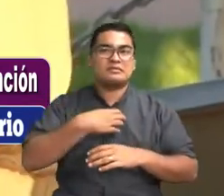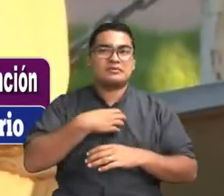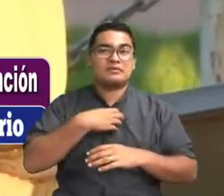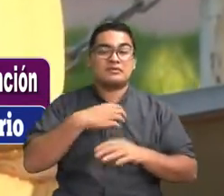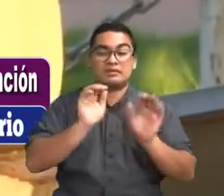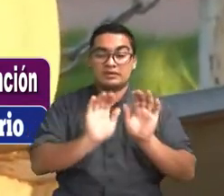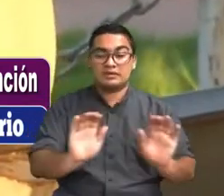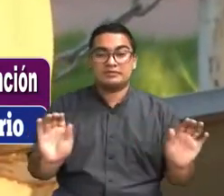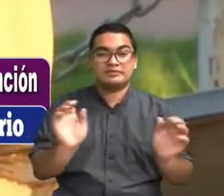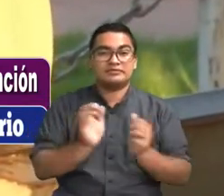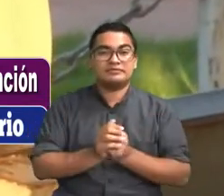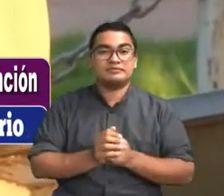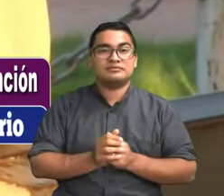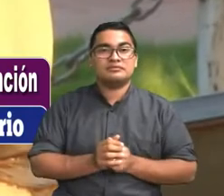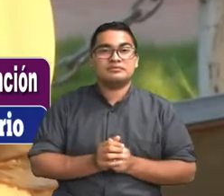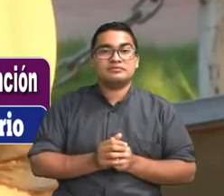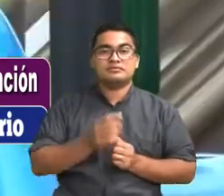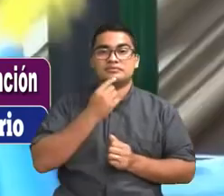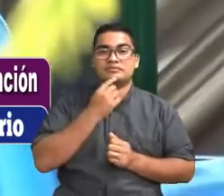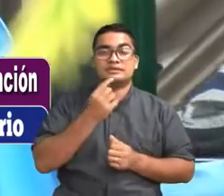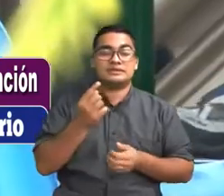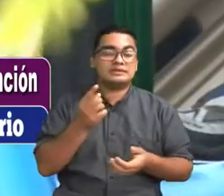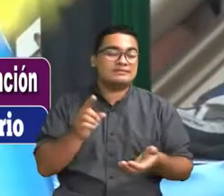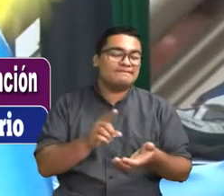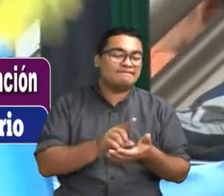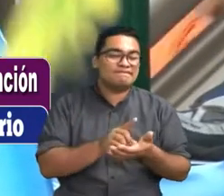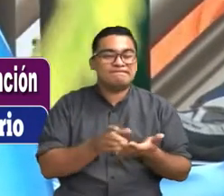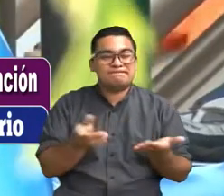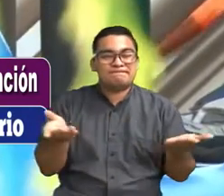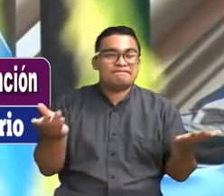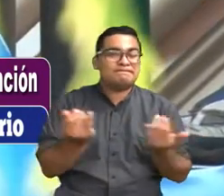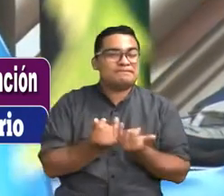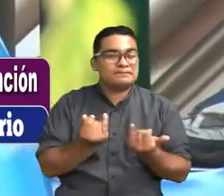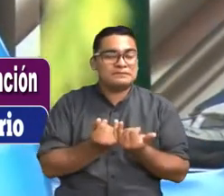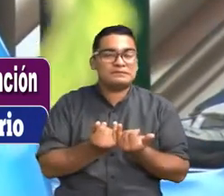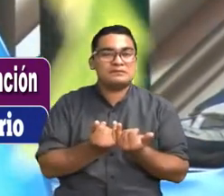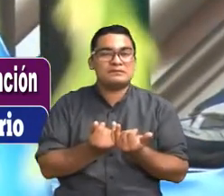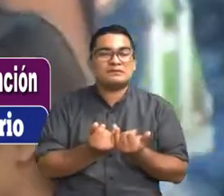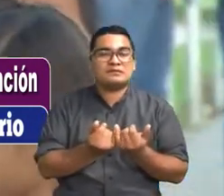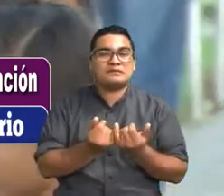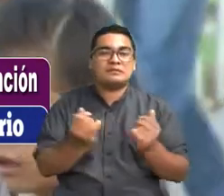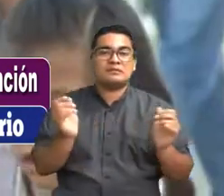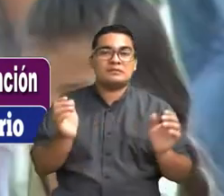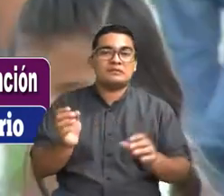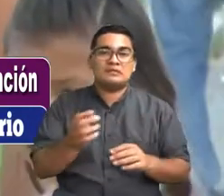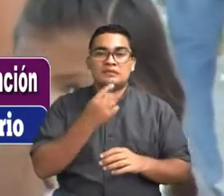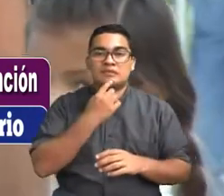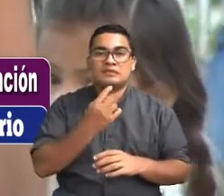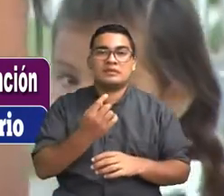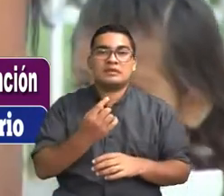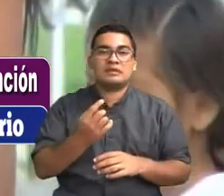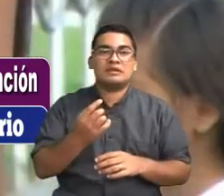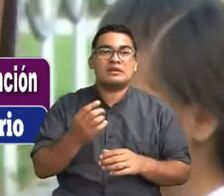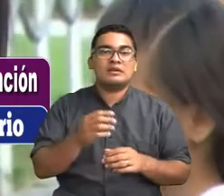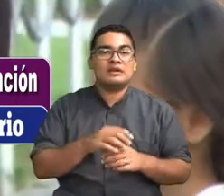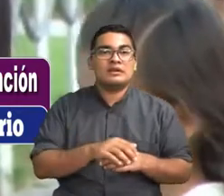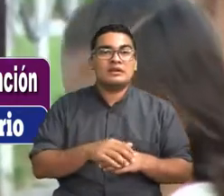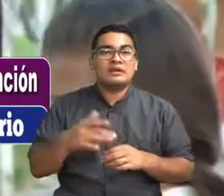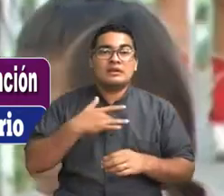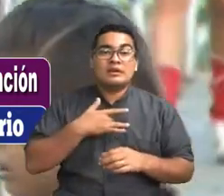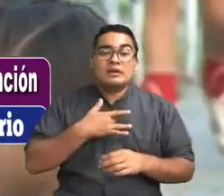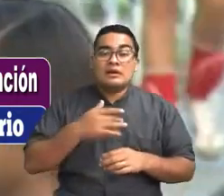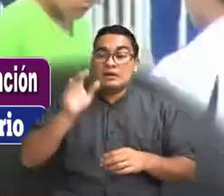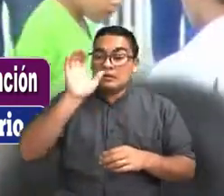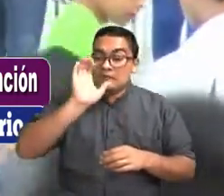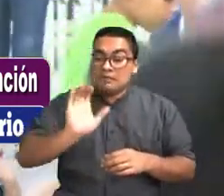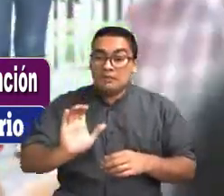niñez. Y que sin duda alguna también facilitan ese desarrollo que necesitan nuestros, bueno, niñas,